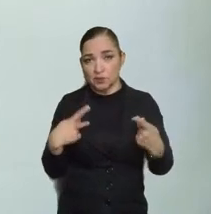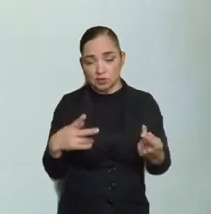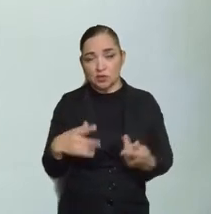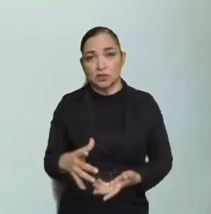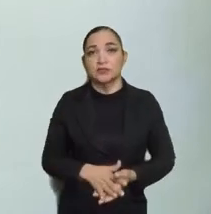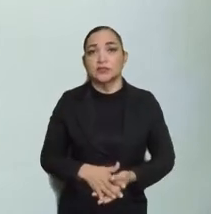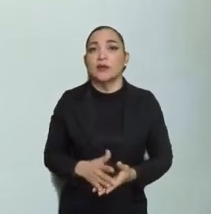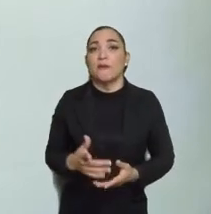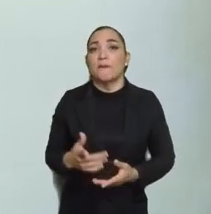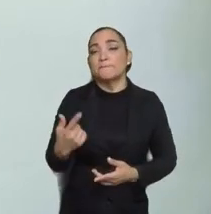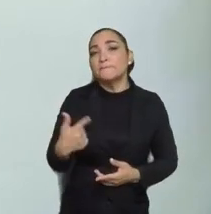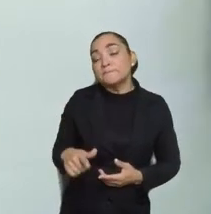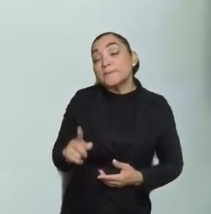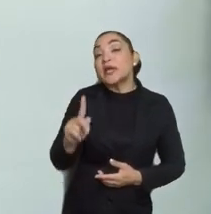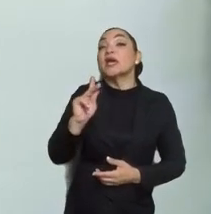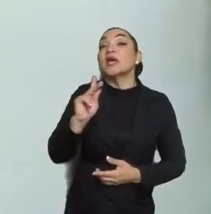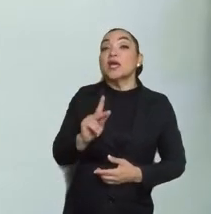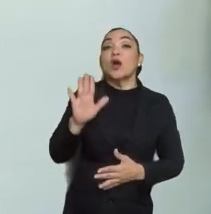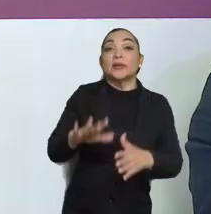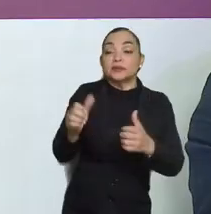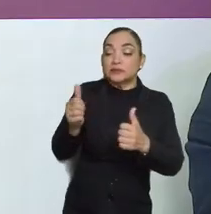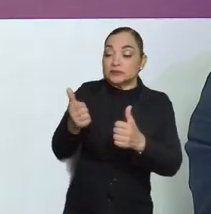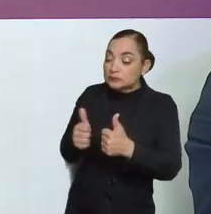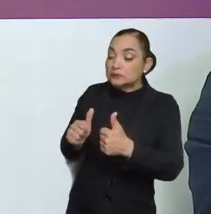se atrasan,